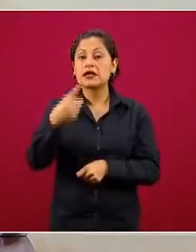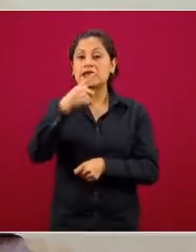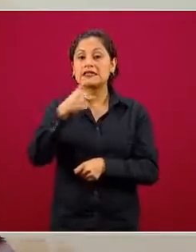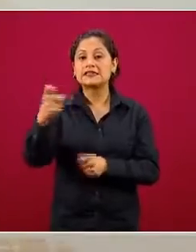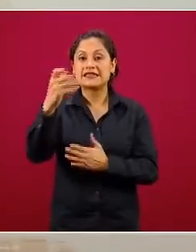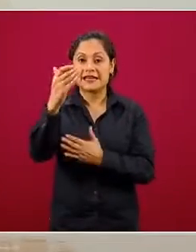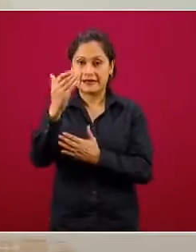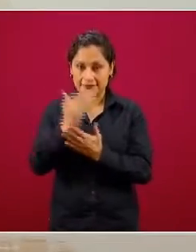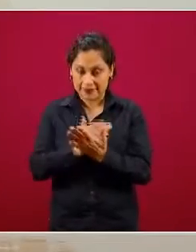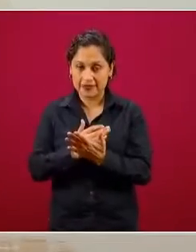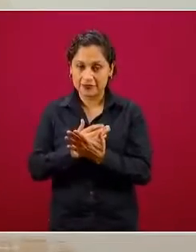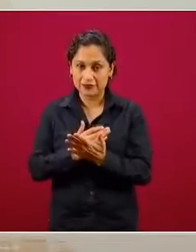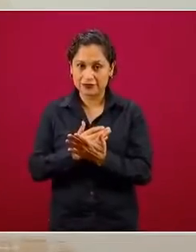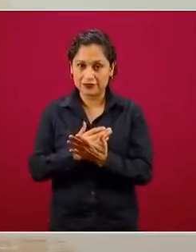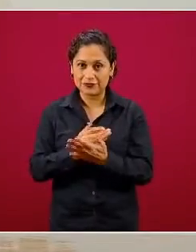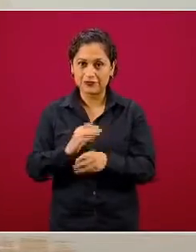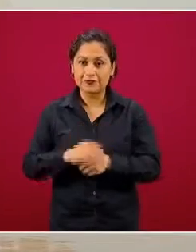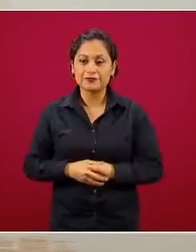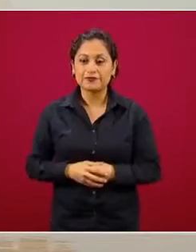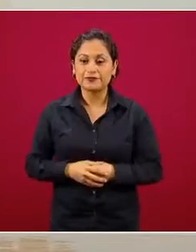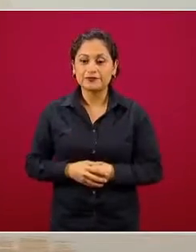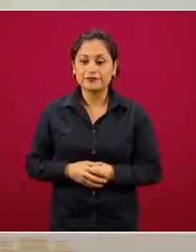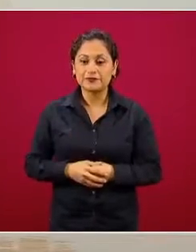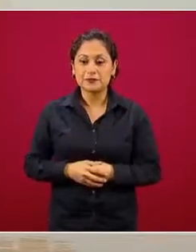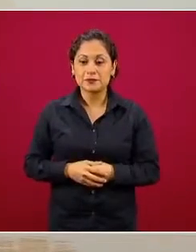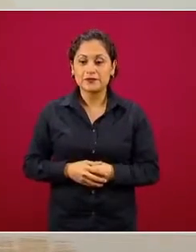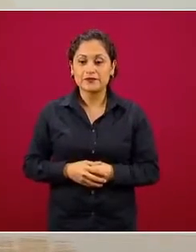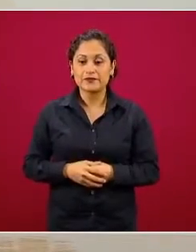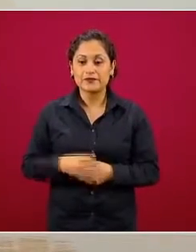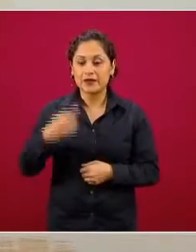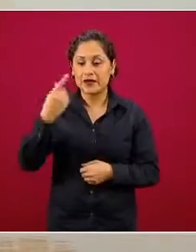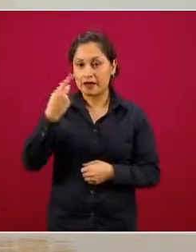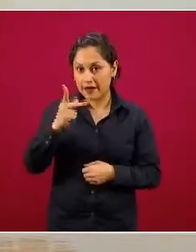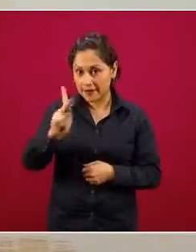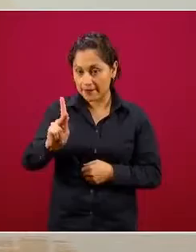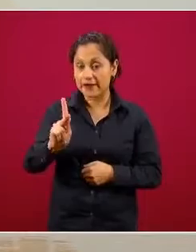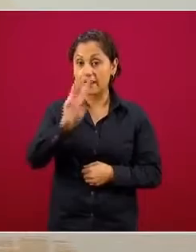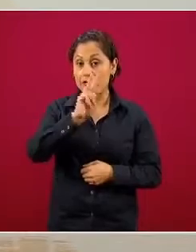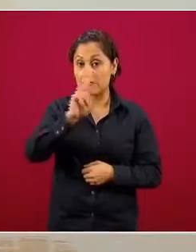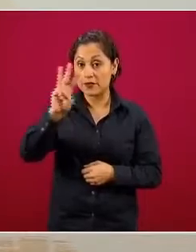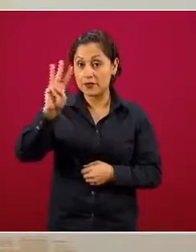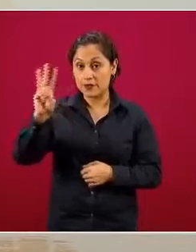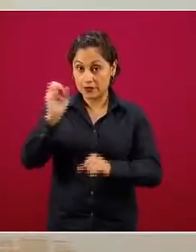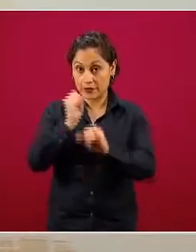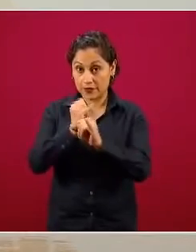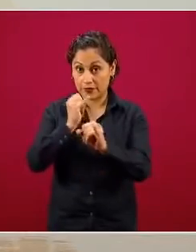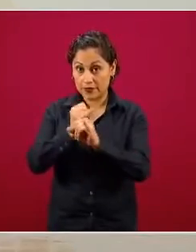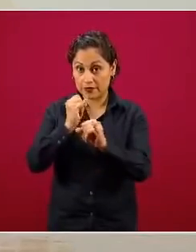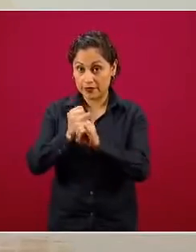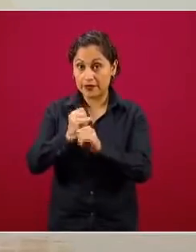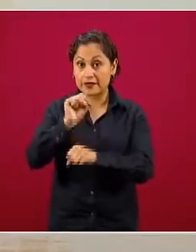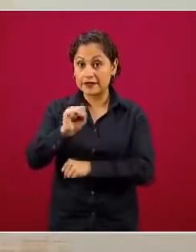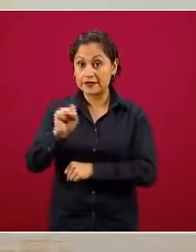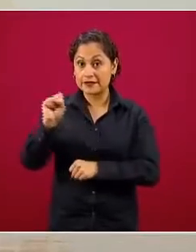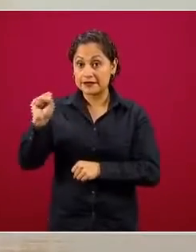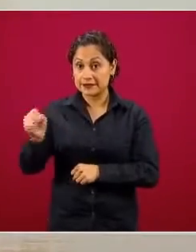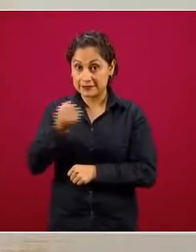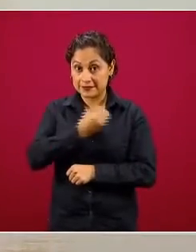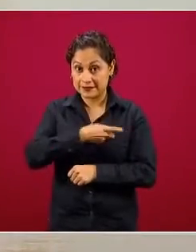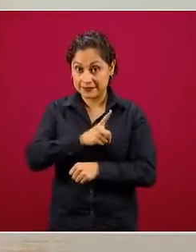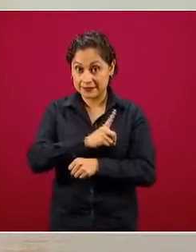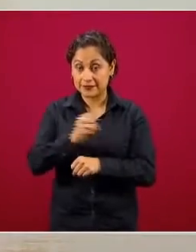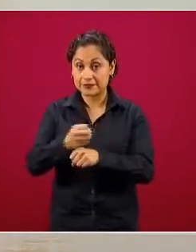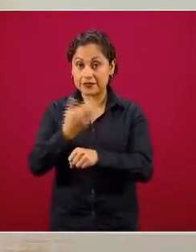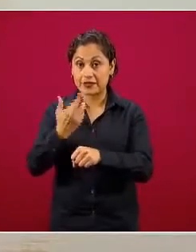ahorita el listado completo, pero no hay problema porque miren, los invito en el micrositio de la página de la Secretaría de Salud. Ustedes entran